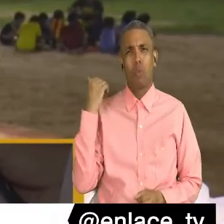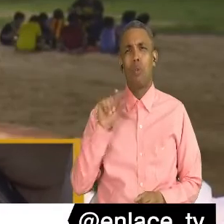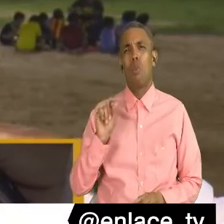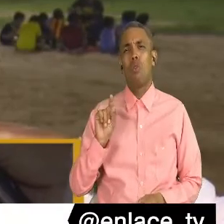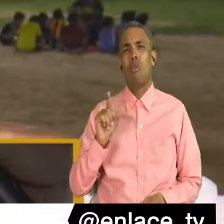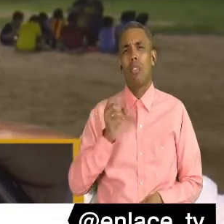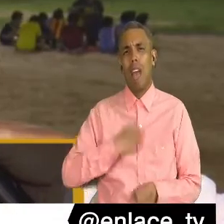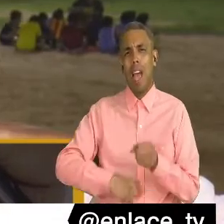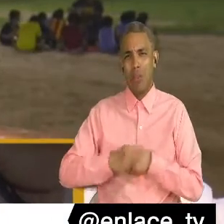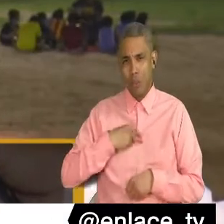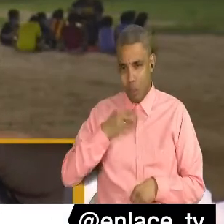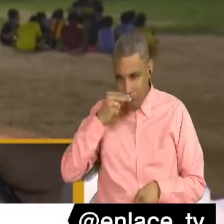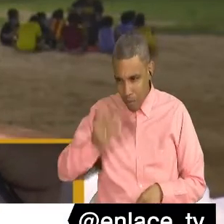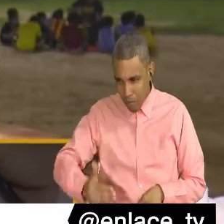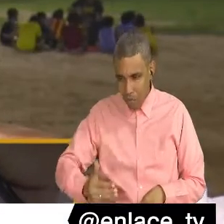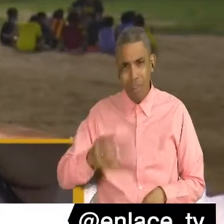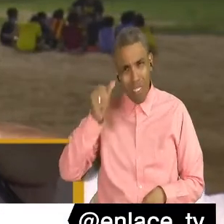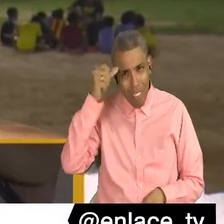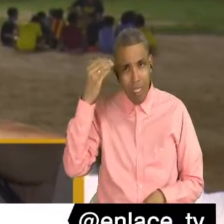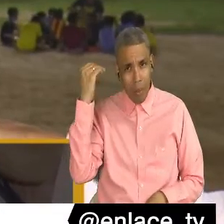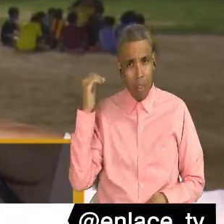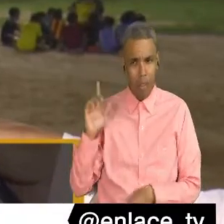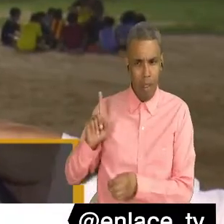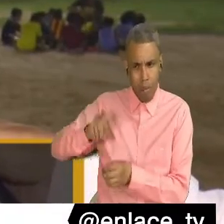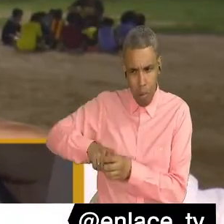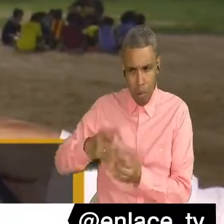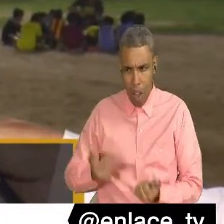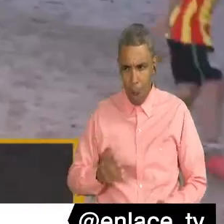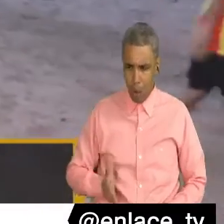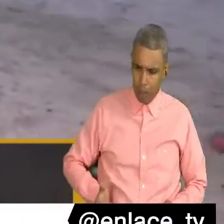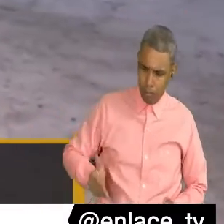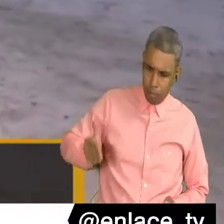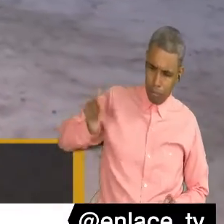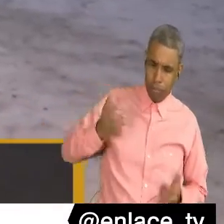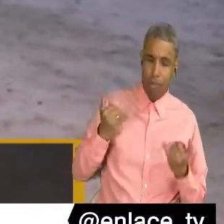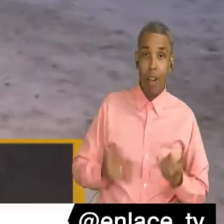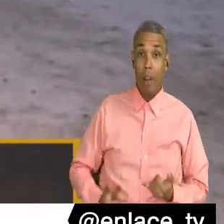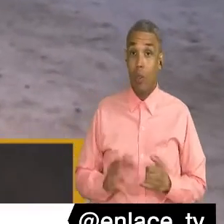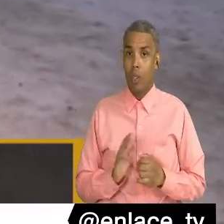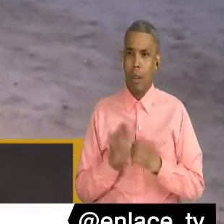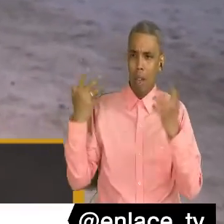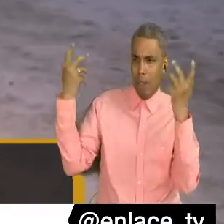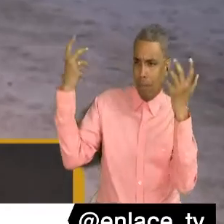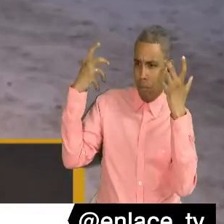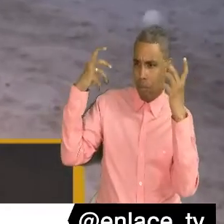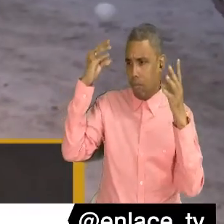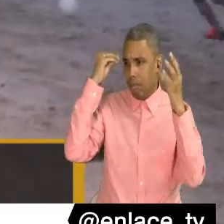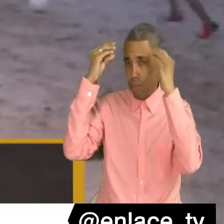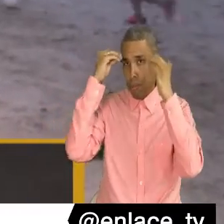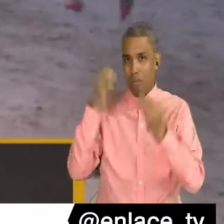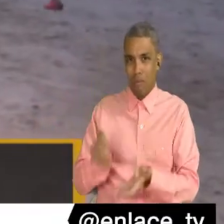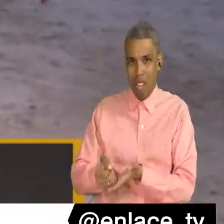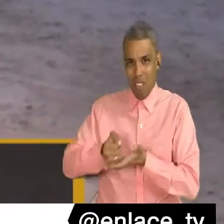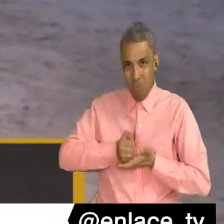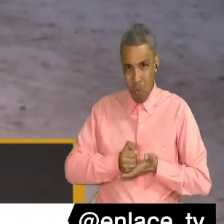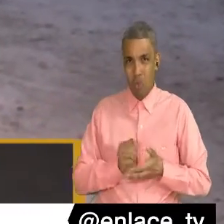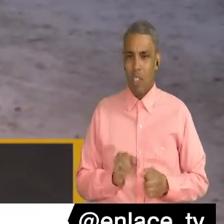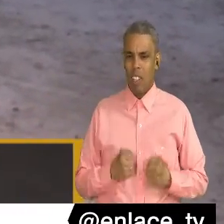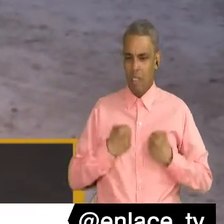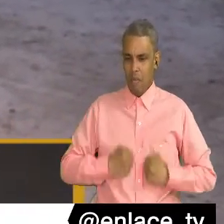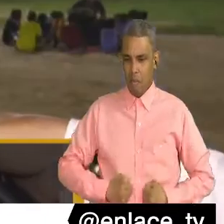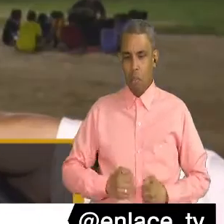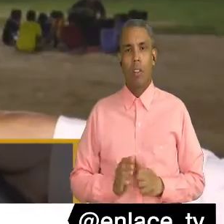Libertad. Se caracteriza por formar buenos jugadores a nivel de local. Tenemos